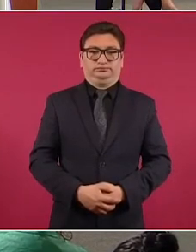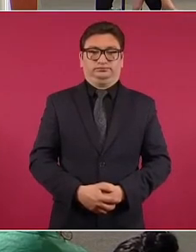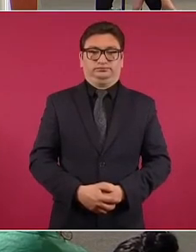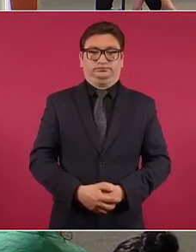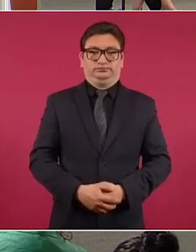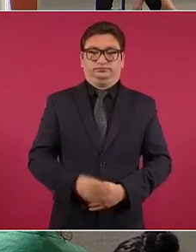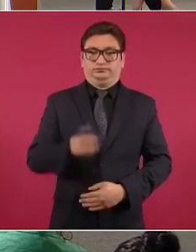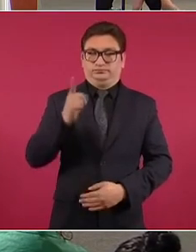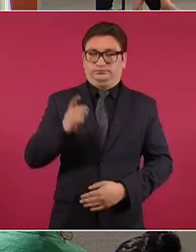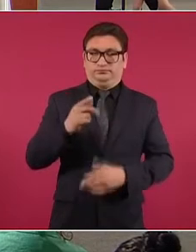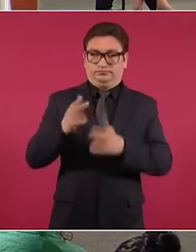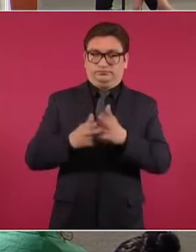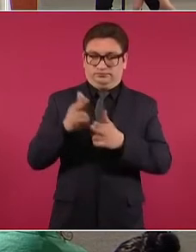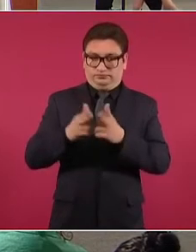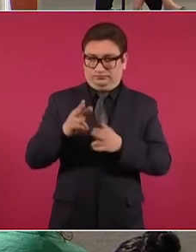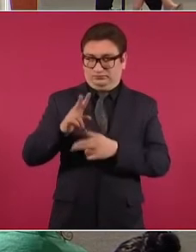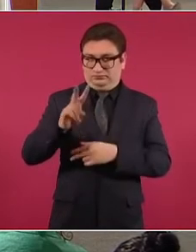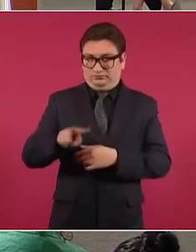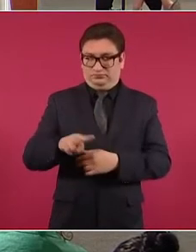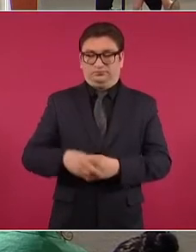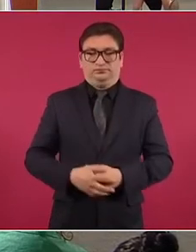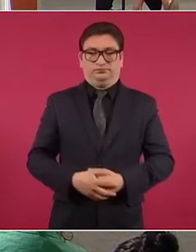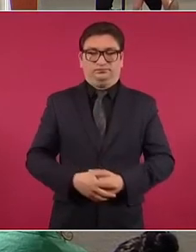Este tren es real.